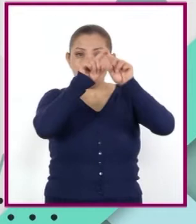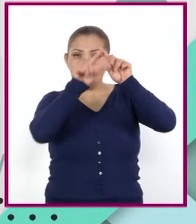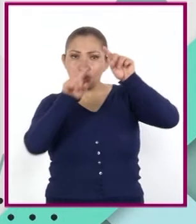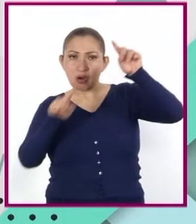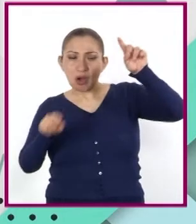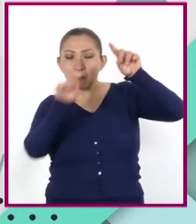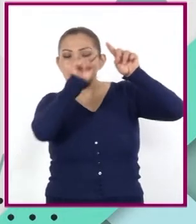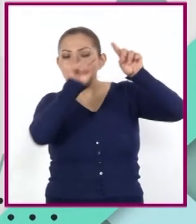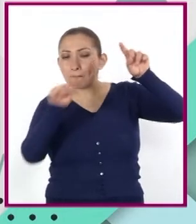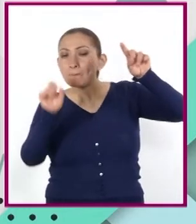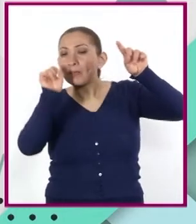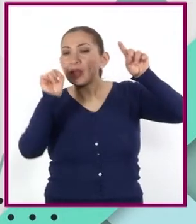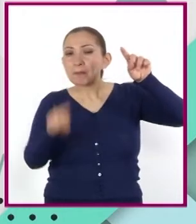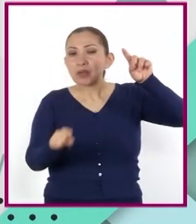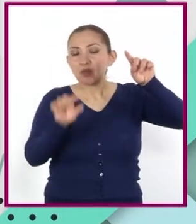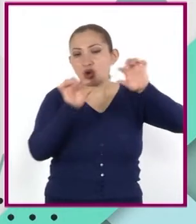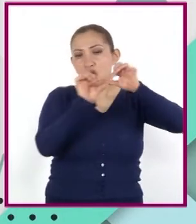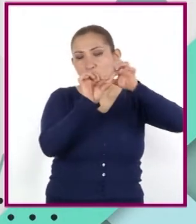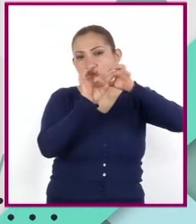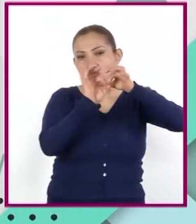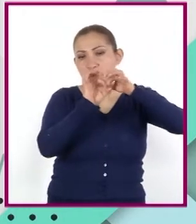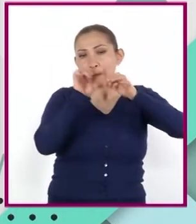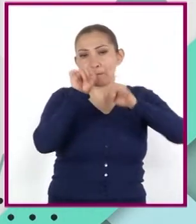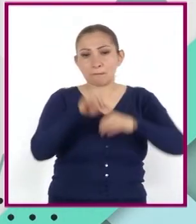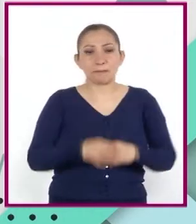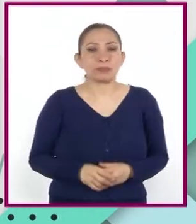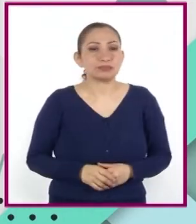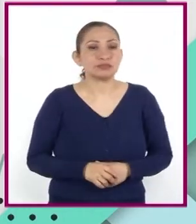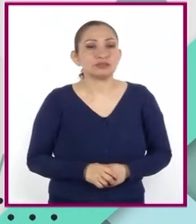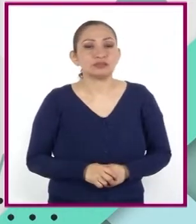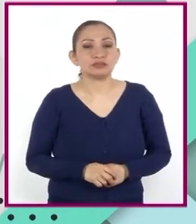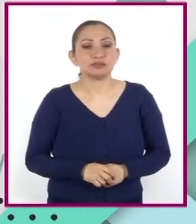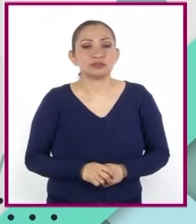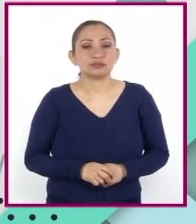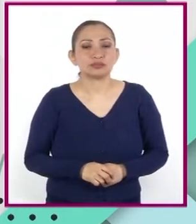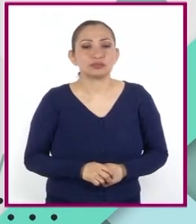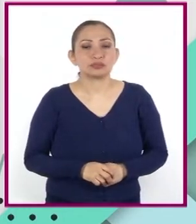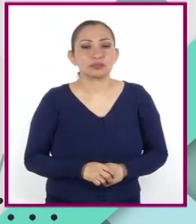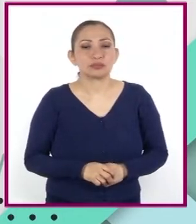debido a que pertenecen a la expresión graficada.